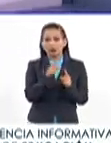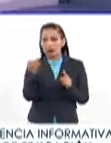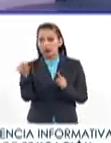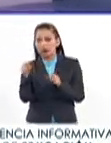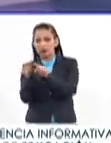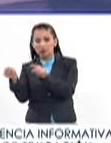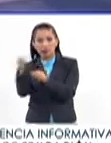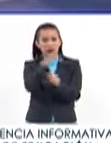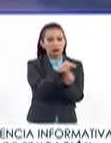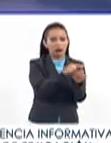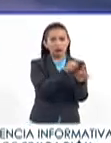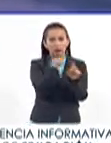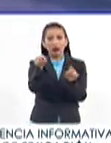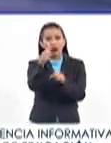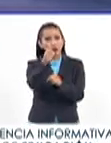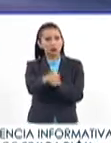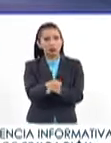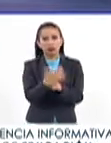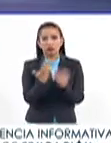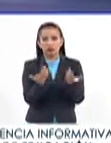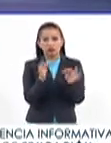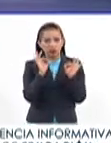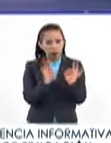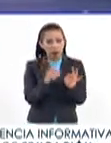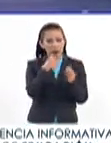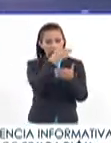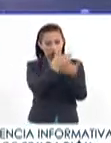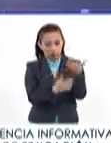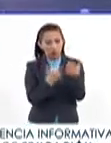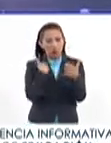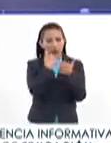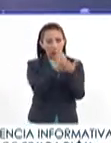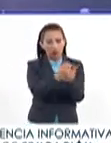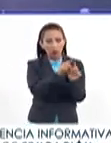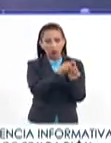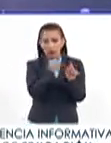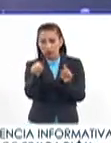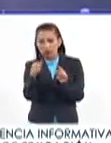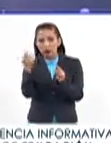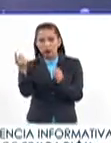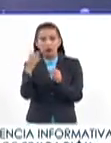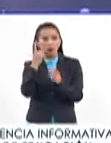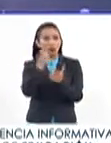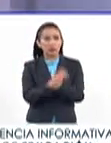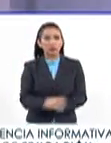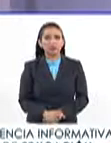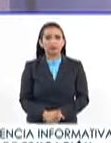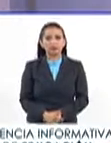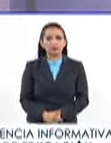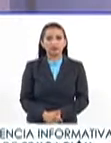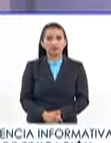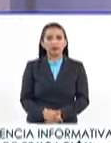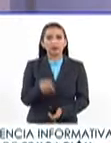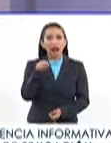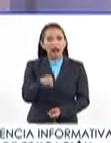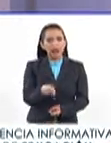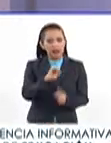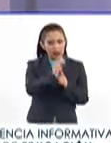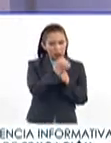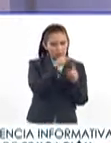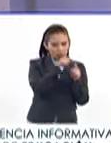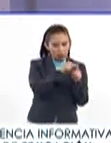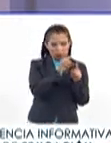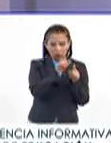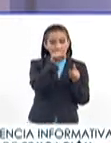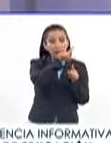esta. Así textual viene, y yo creo que eso es algo que lo hace único, ¿no? Claro. Porque ahí te vas a la situación y